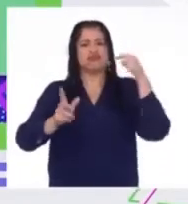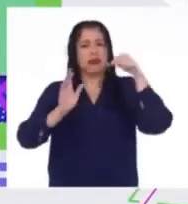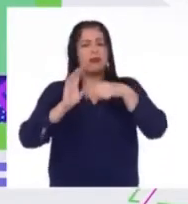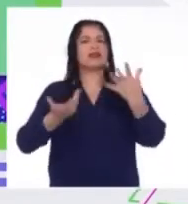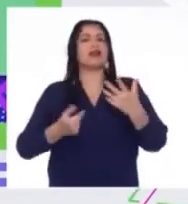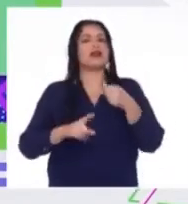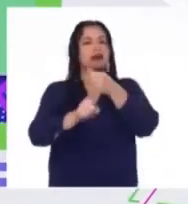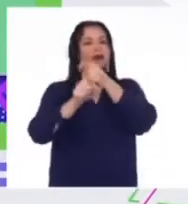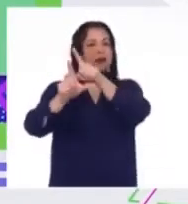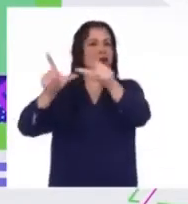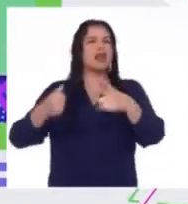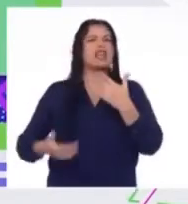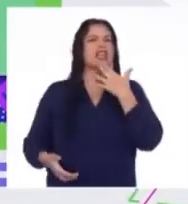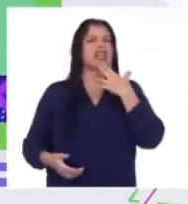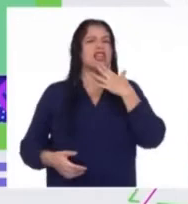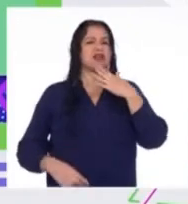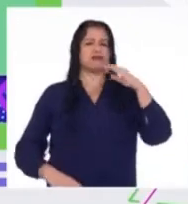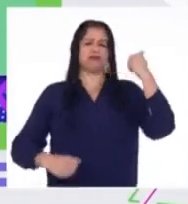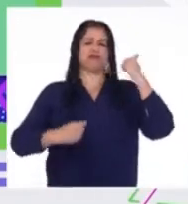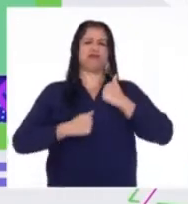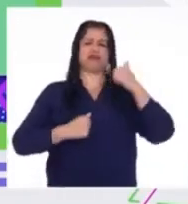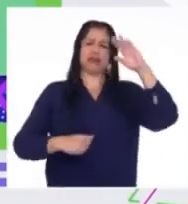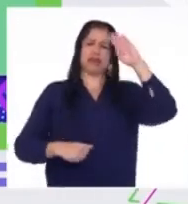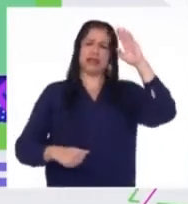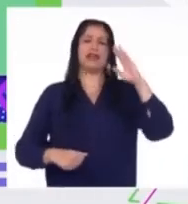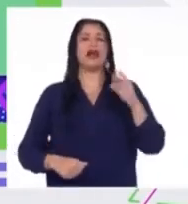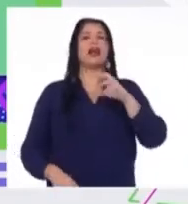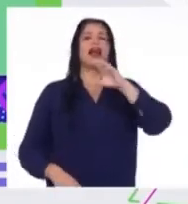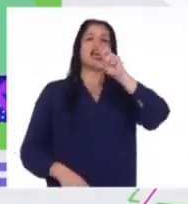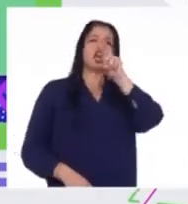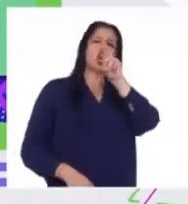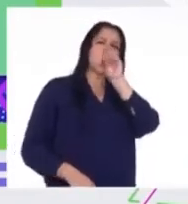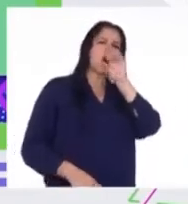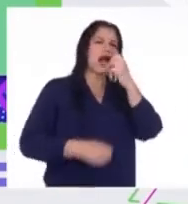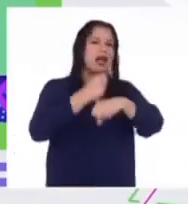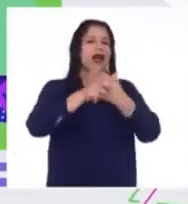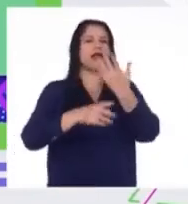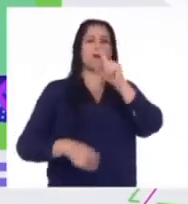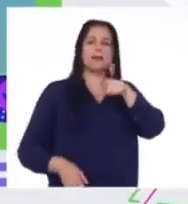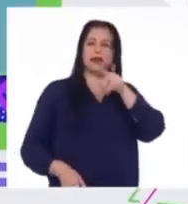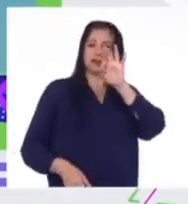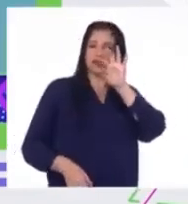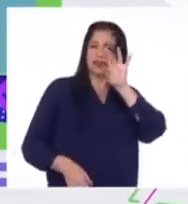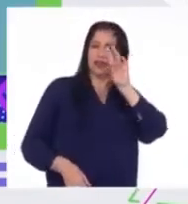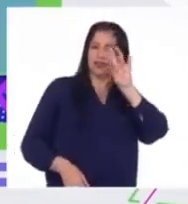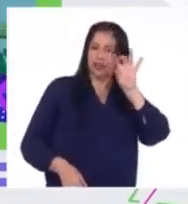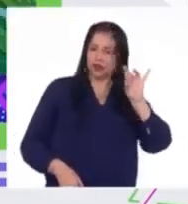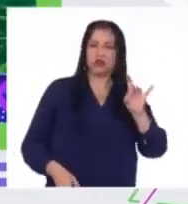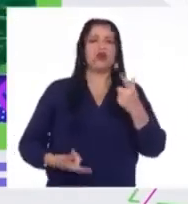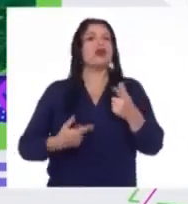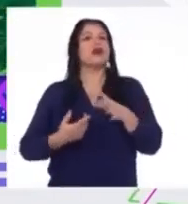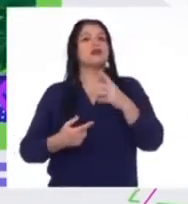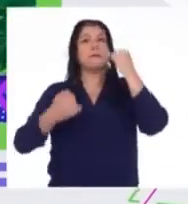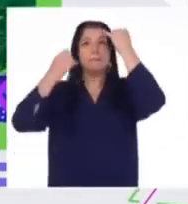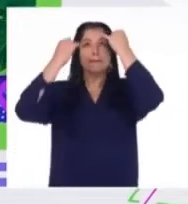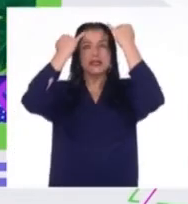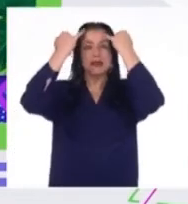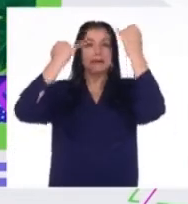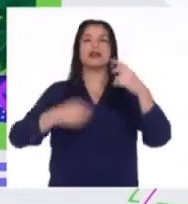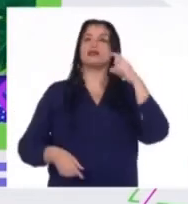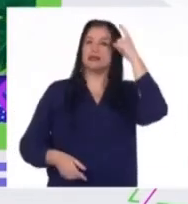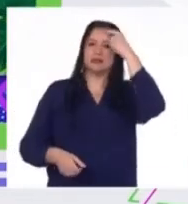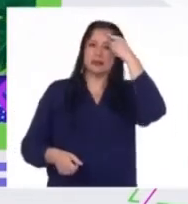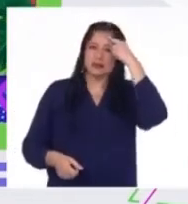por parte del general Julio Roca en 1878. Según el pensamiento político elitista de la